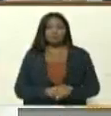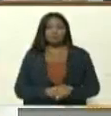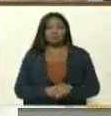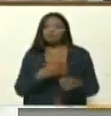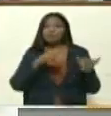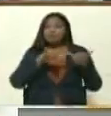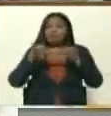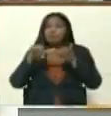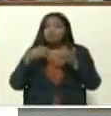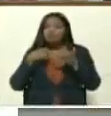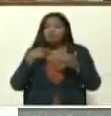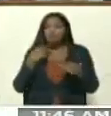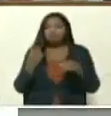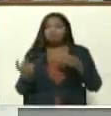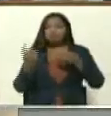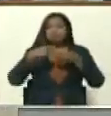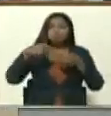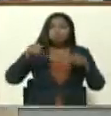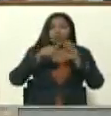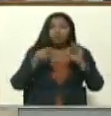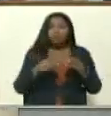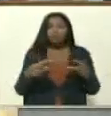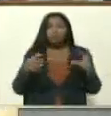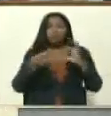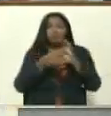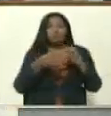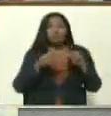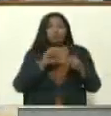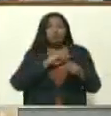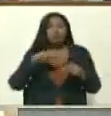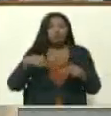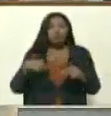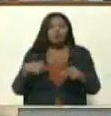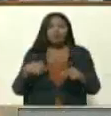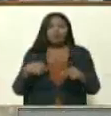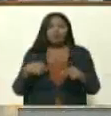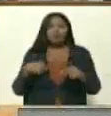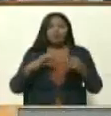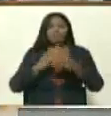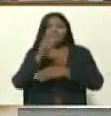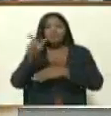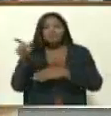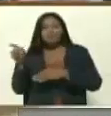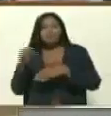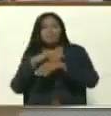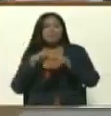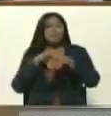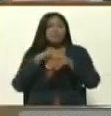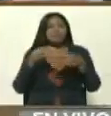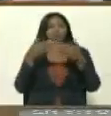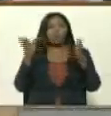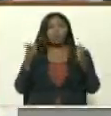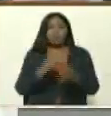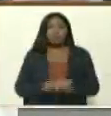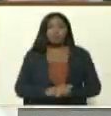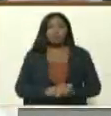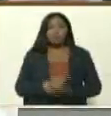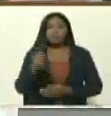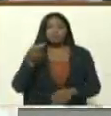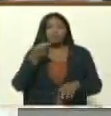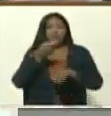Igualmente quiero agregar que junto a nuestros funcionarios del Ministerio Público se